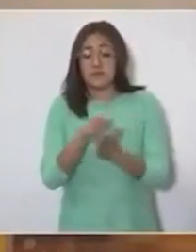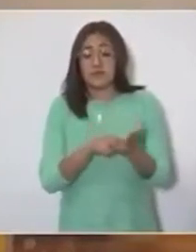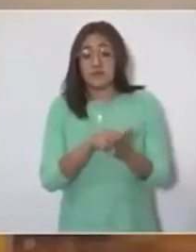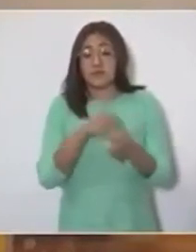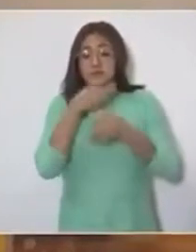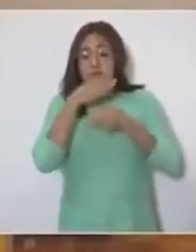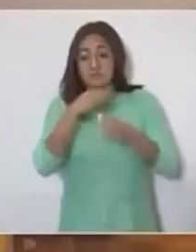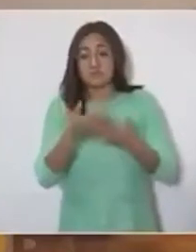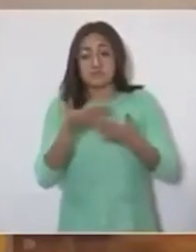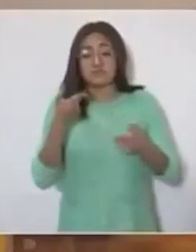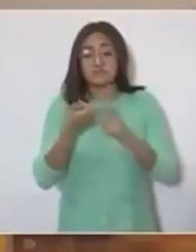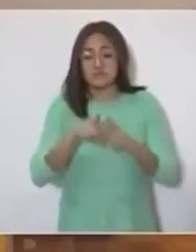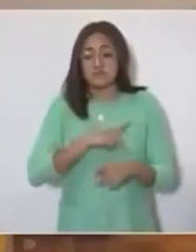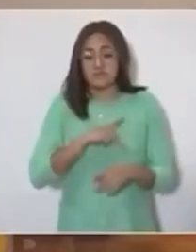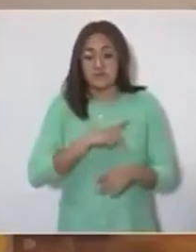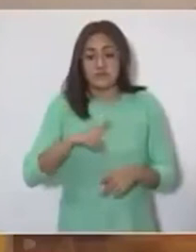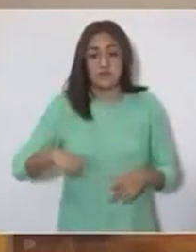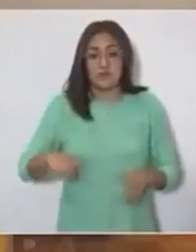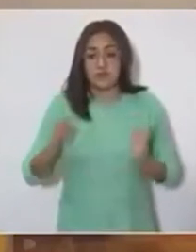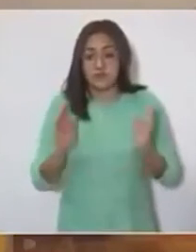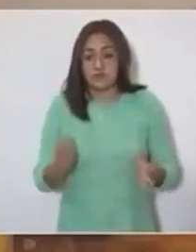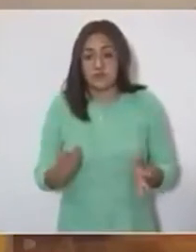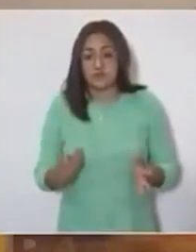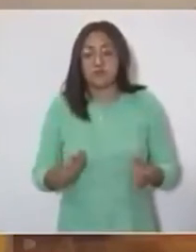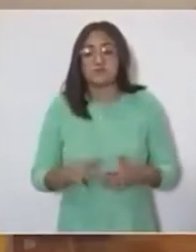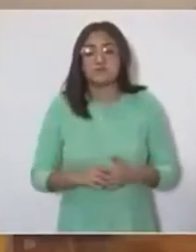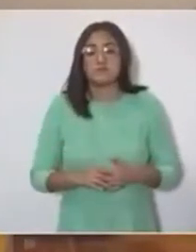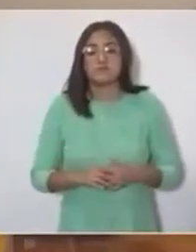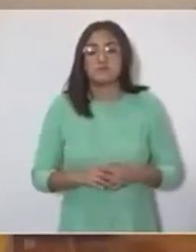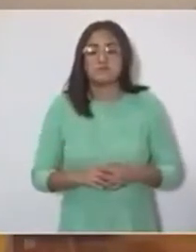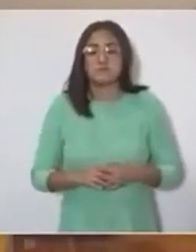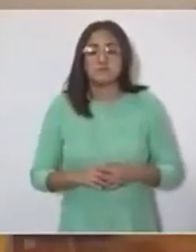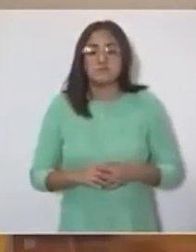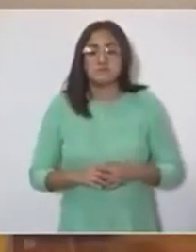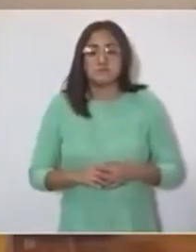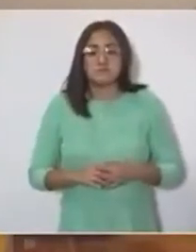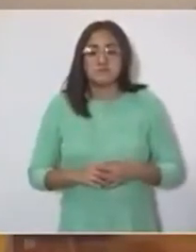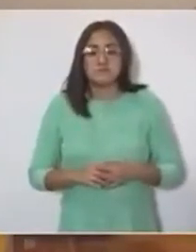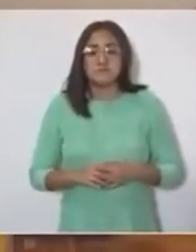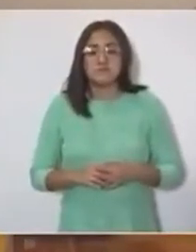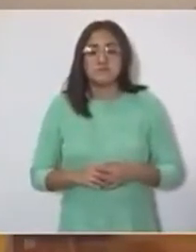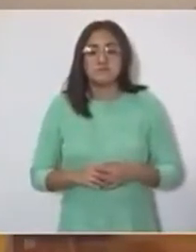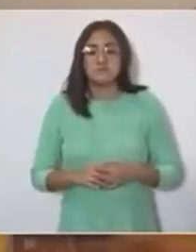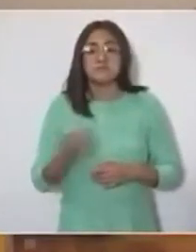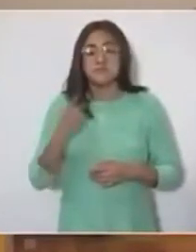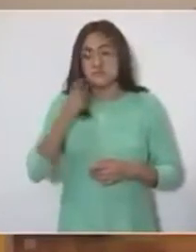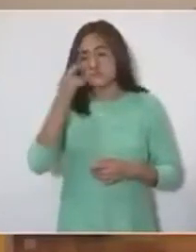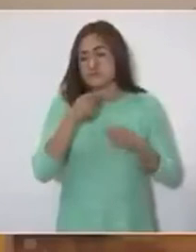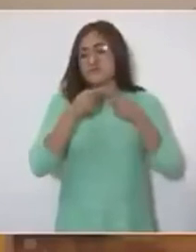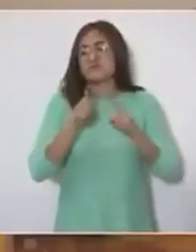anunciada desde el arranque de mi gobierno no tienen presente por razones